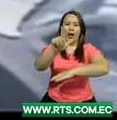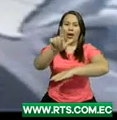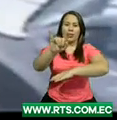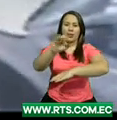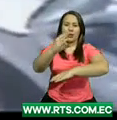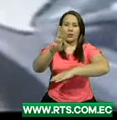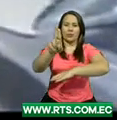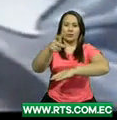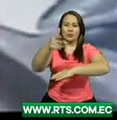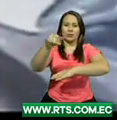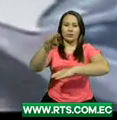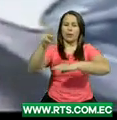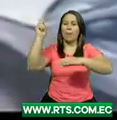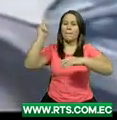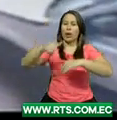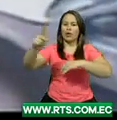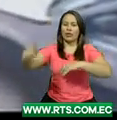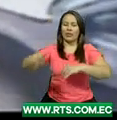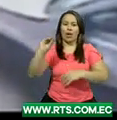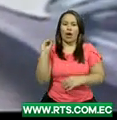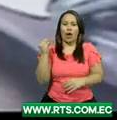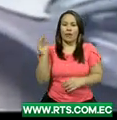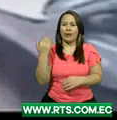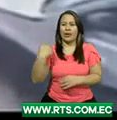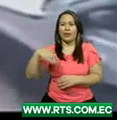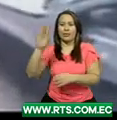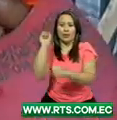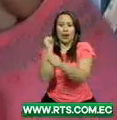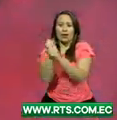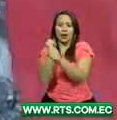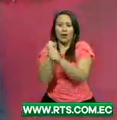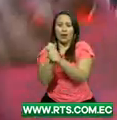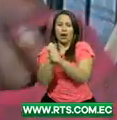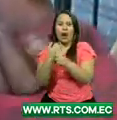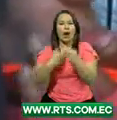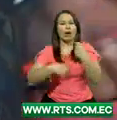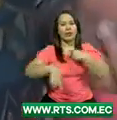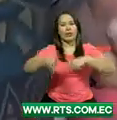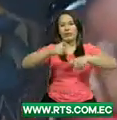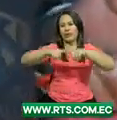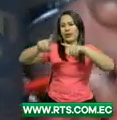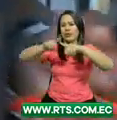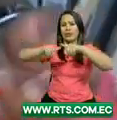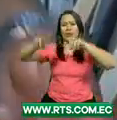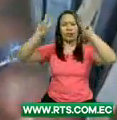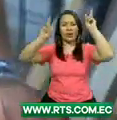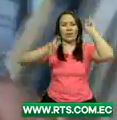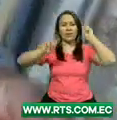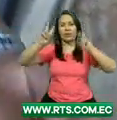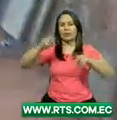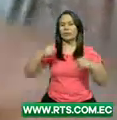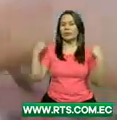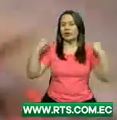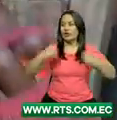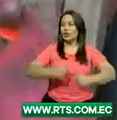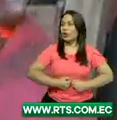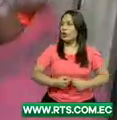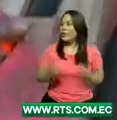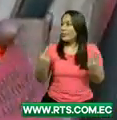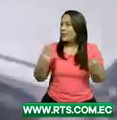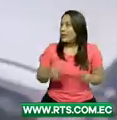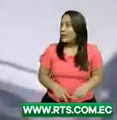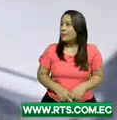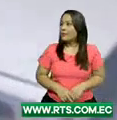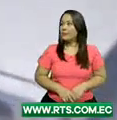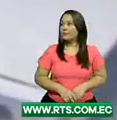este que van al colegio a la que van a trabajar todos los puntanos también se bañan el